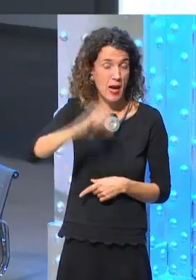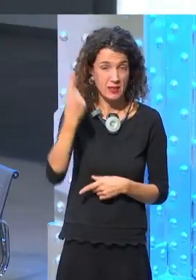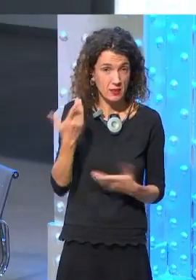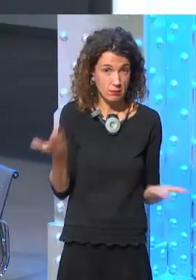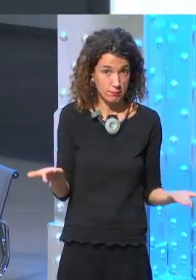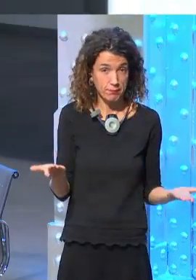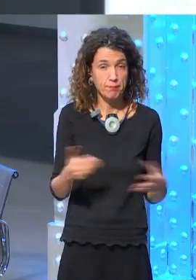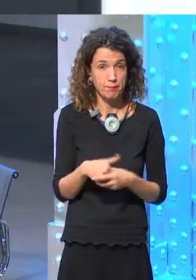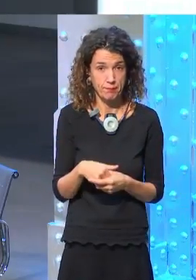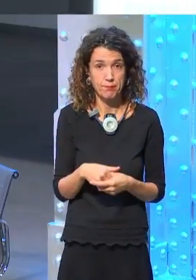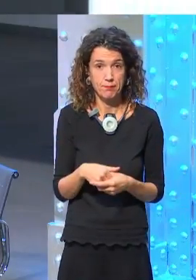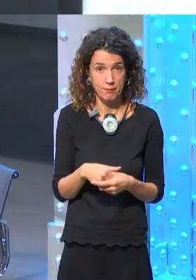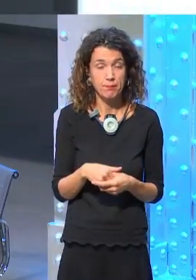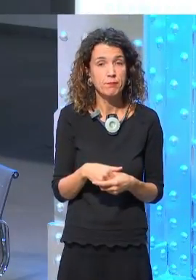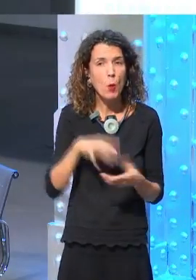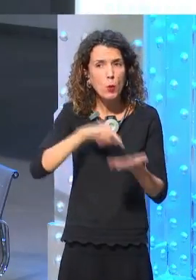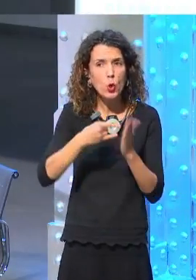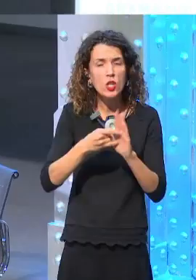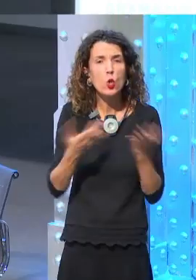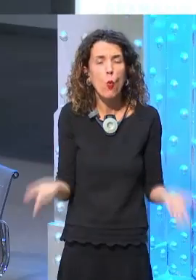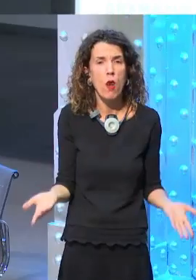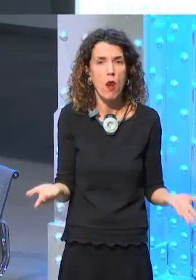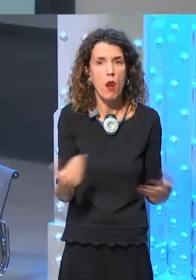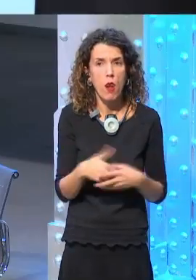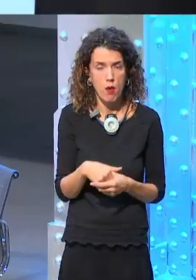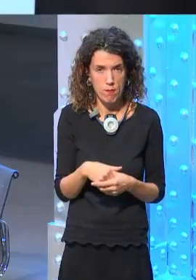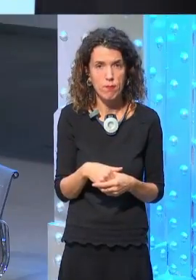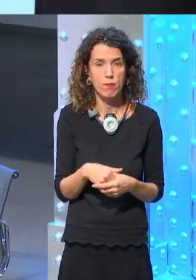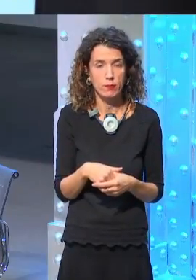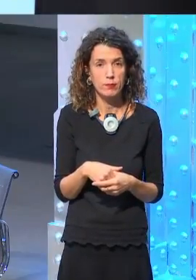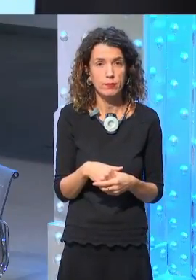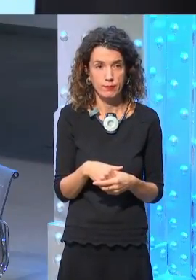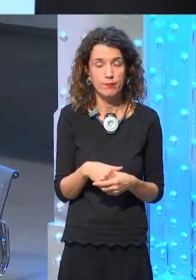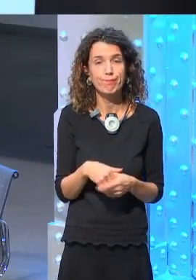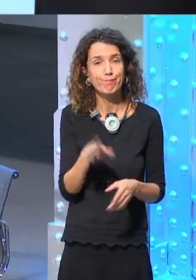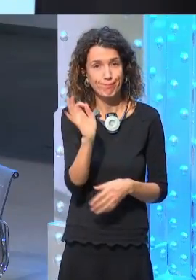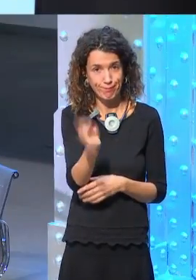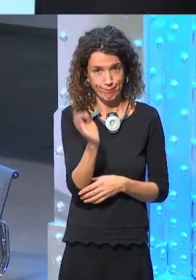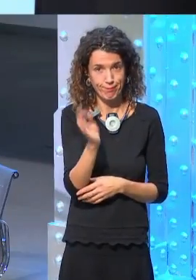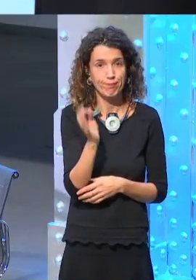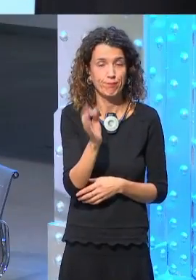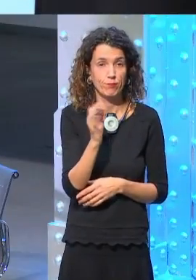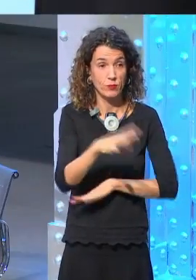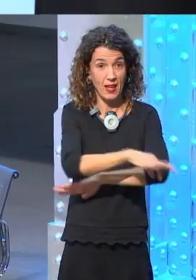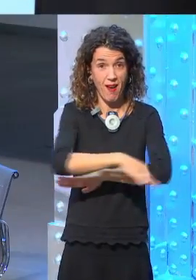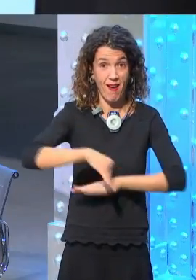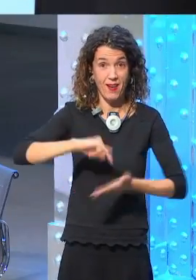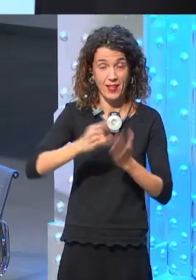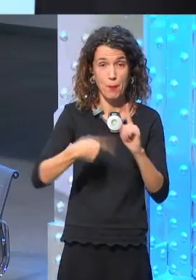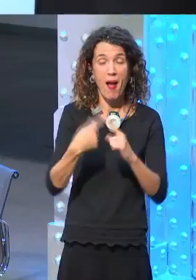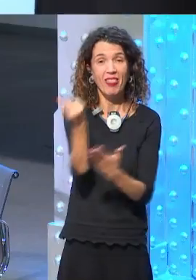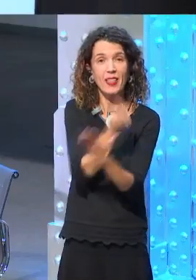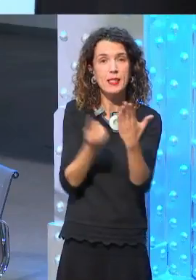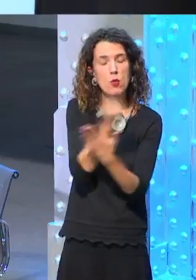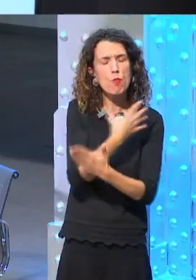importante de este proyecto fue que efectivamente, como arquitectos y